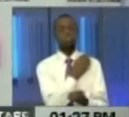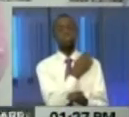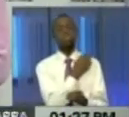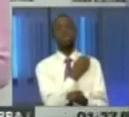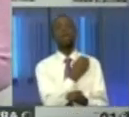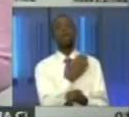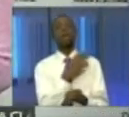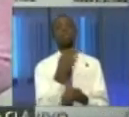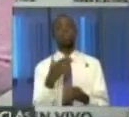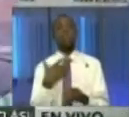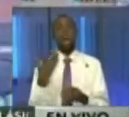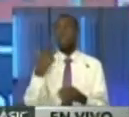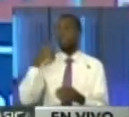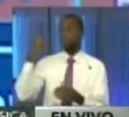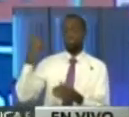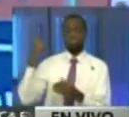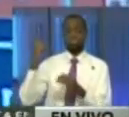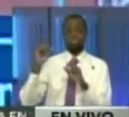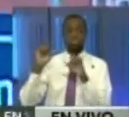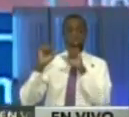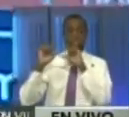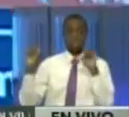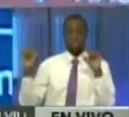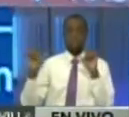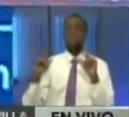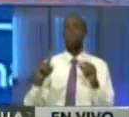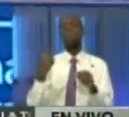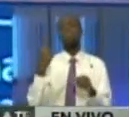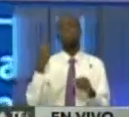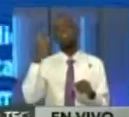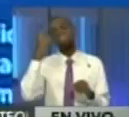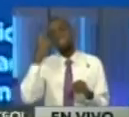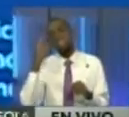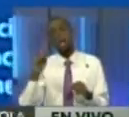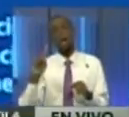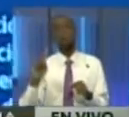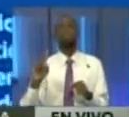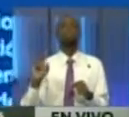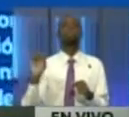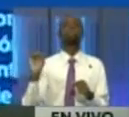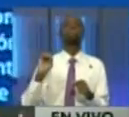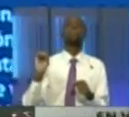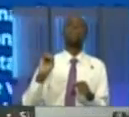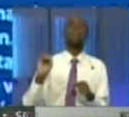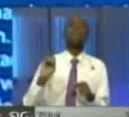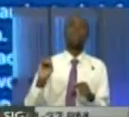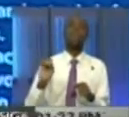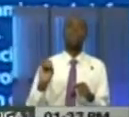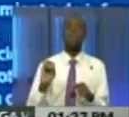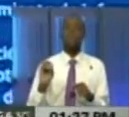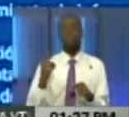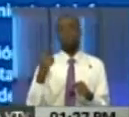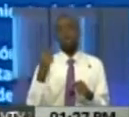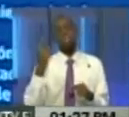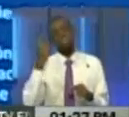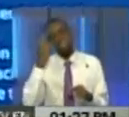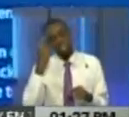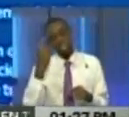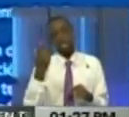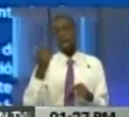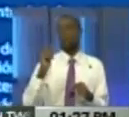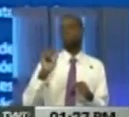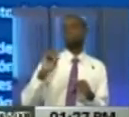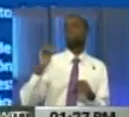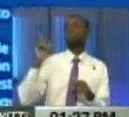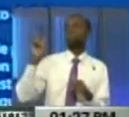ver, allí nos fuimos, un día hábil, aquí hay una, Exacto, digamos, son pocas